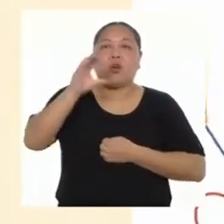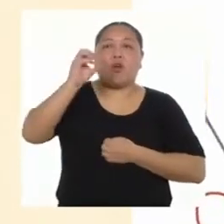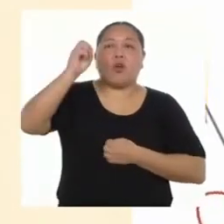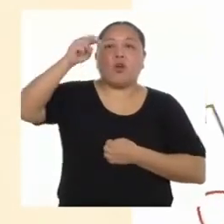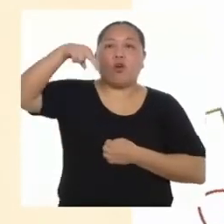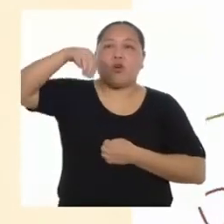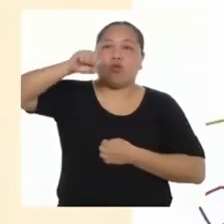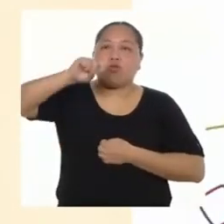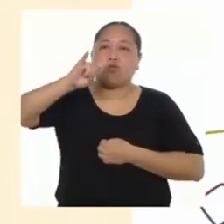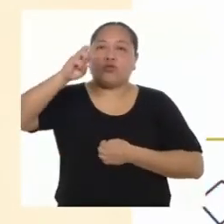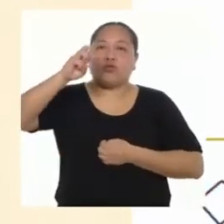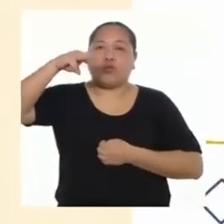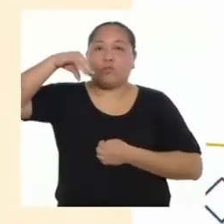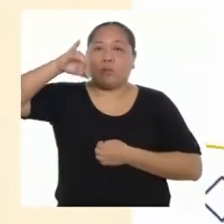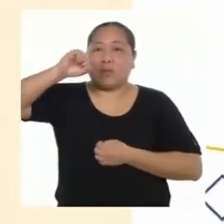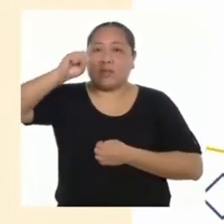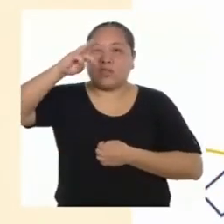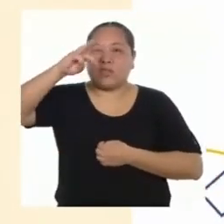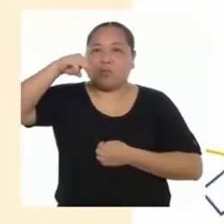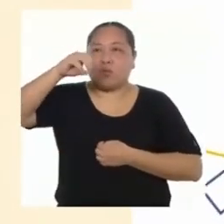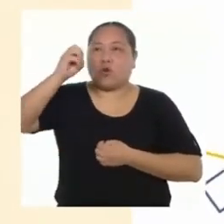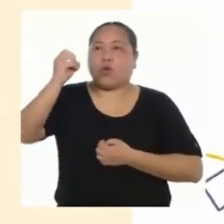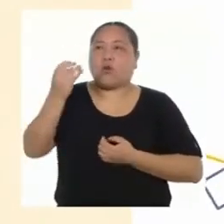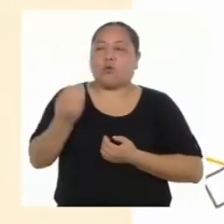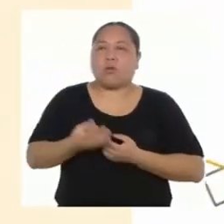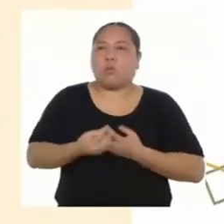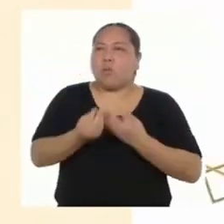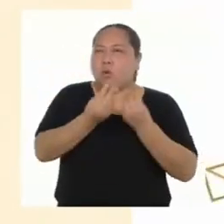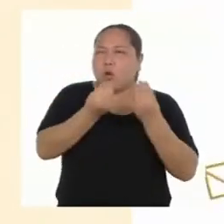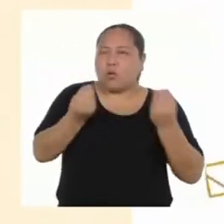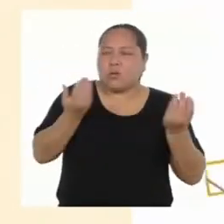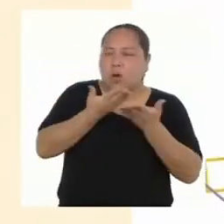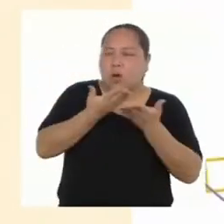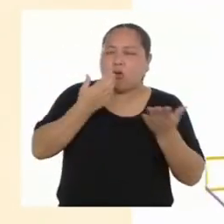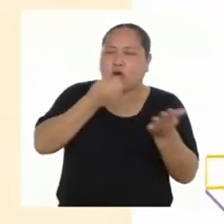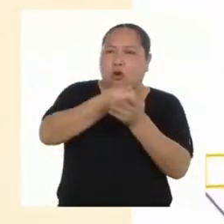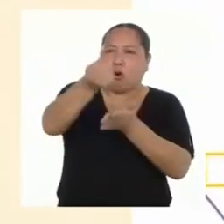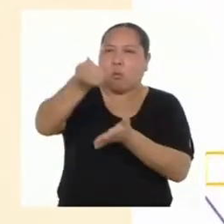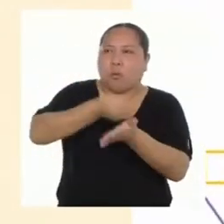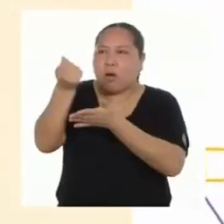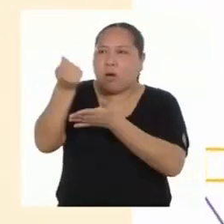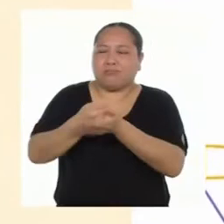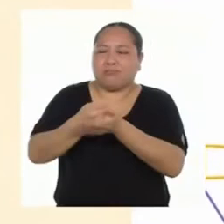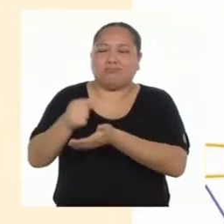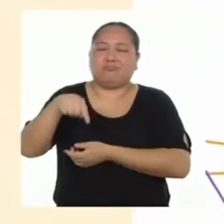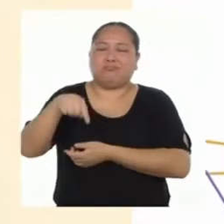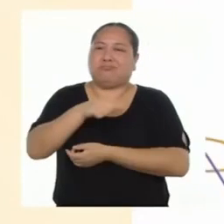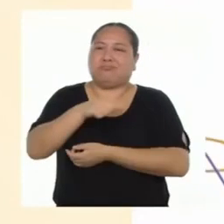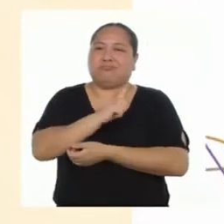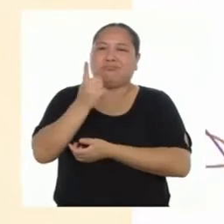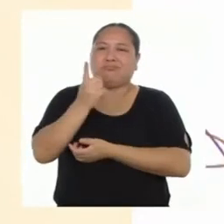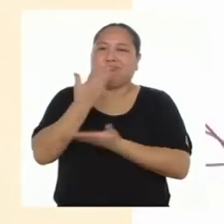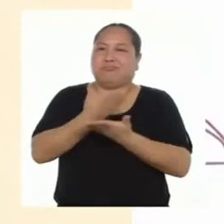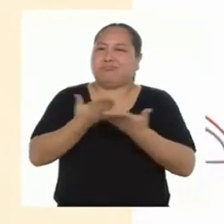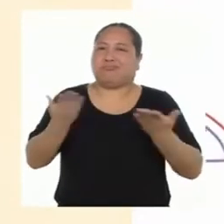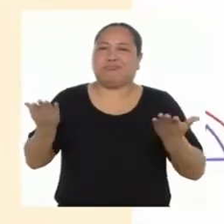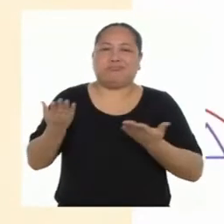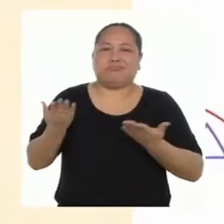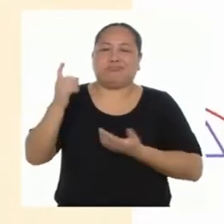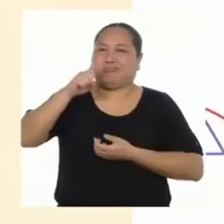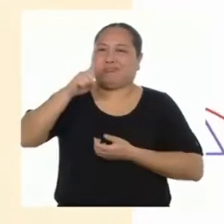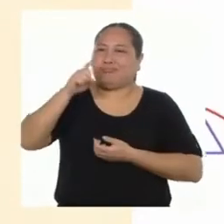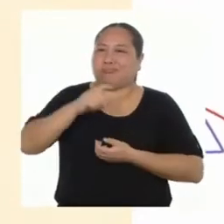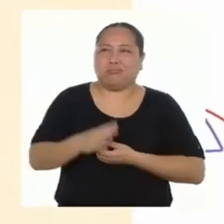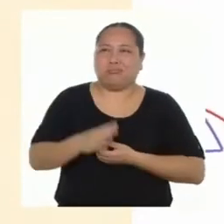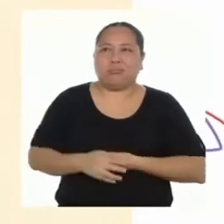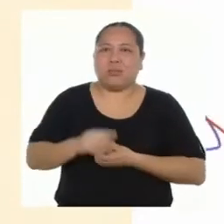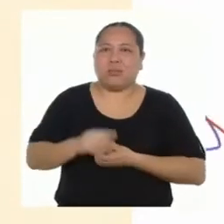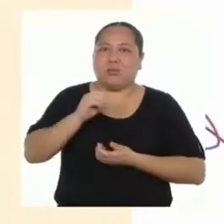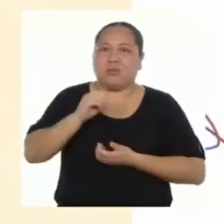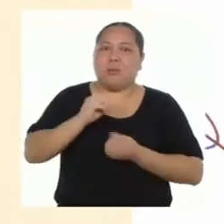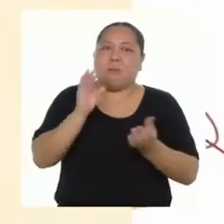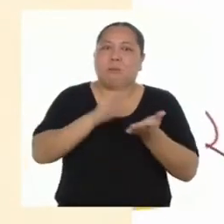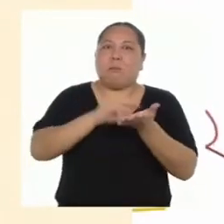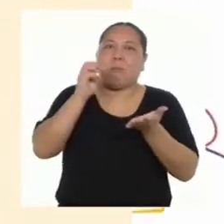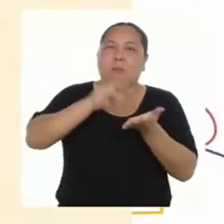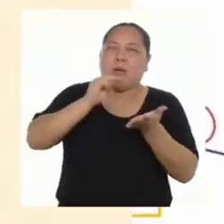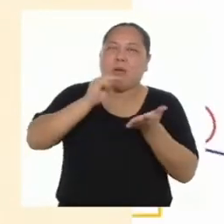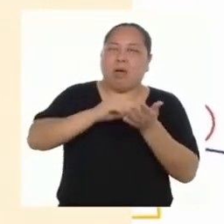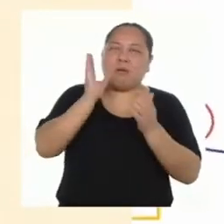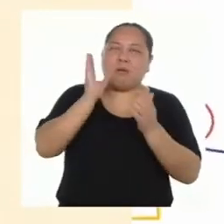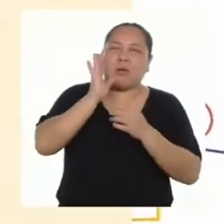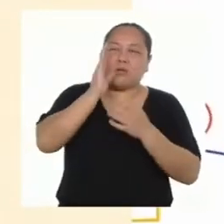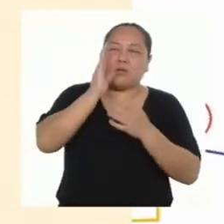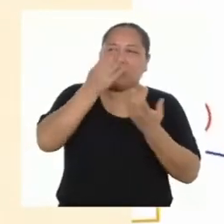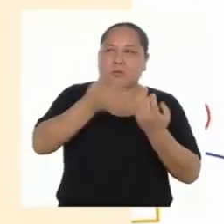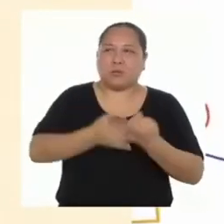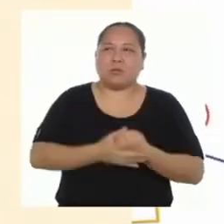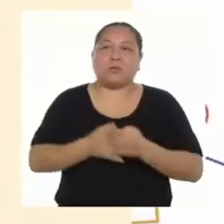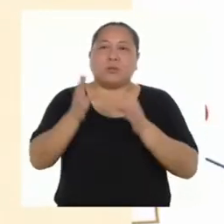Muchas veces consumimos más de lo que necesitamos o cosas completamente innecesarias. Esto genera más residuos. Por